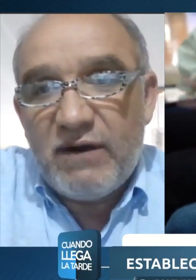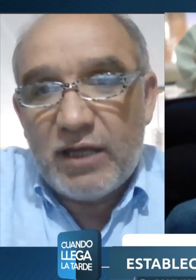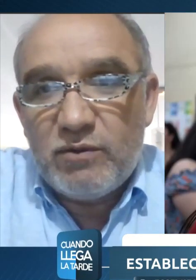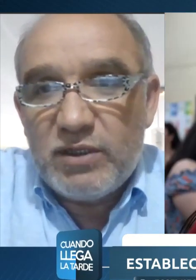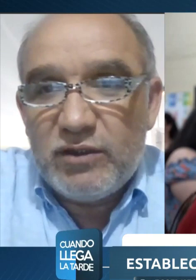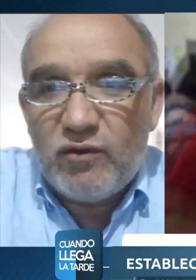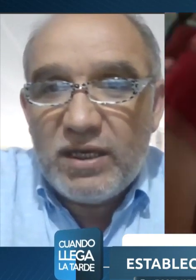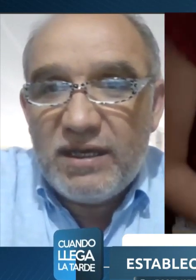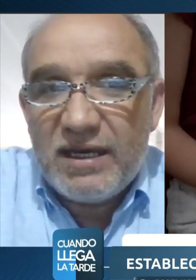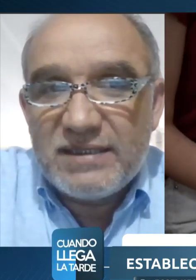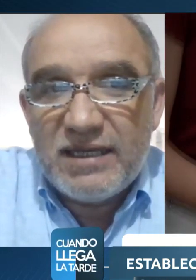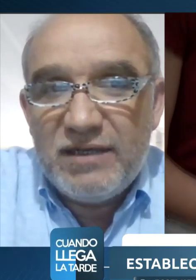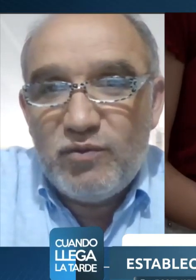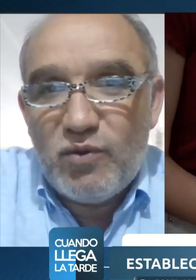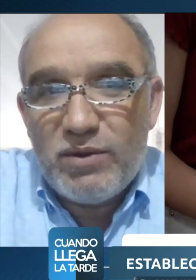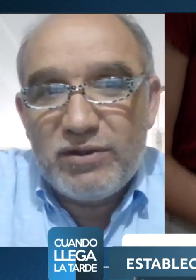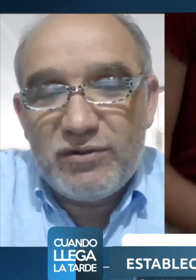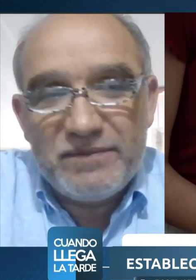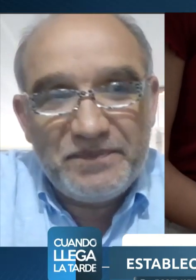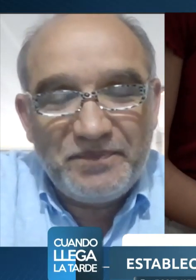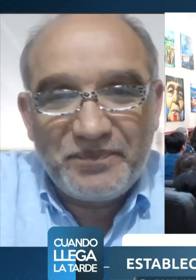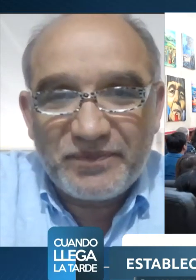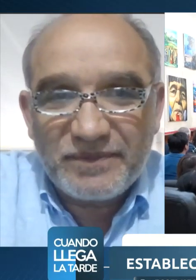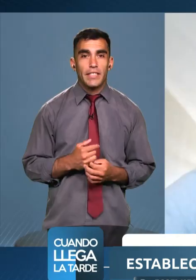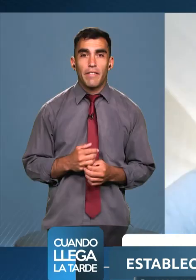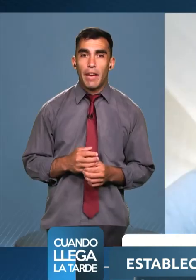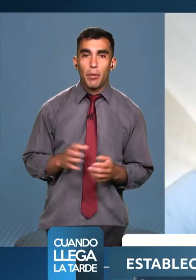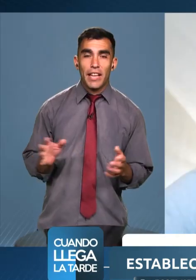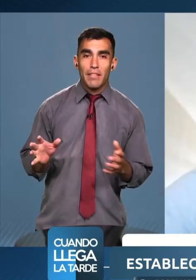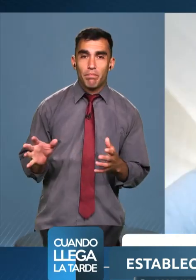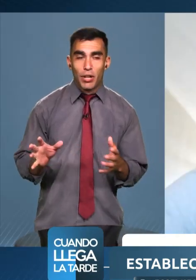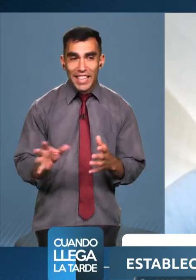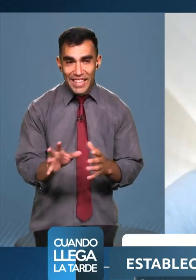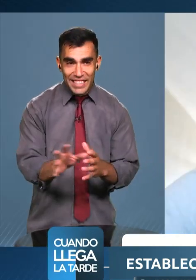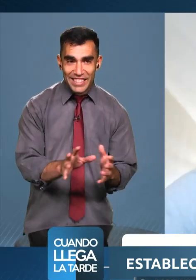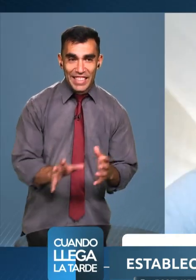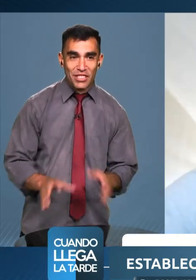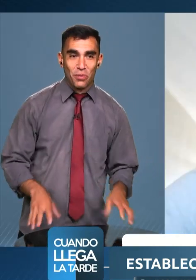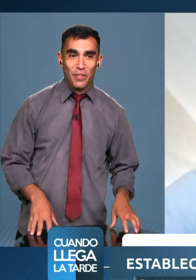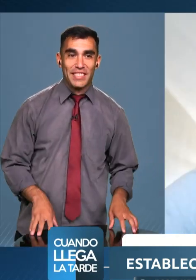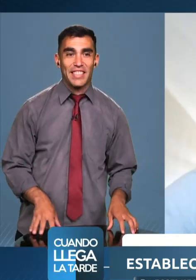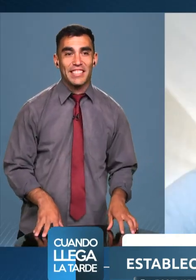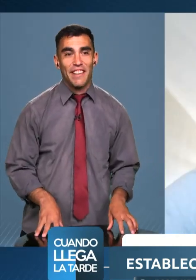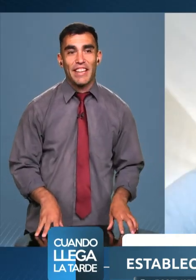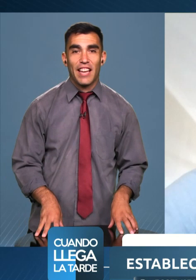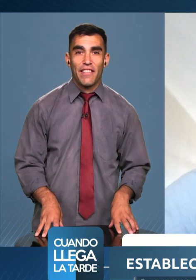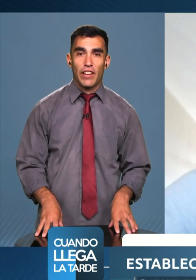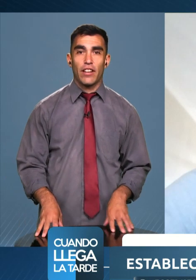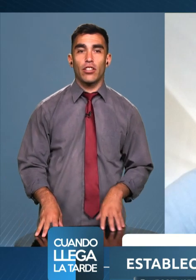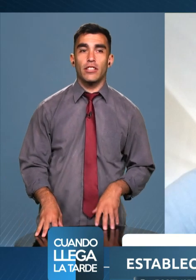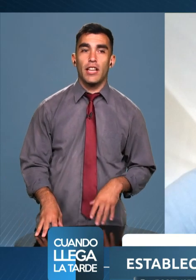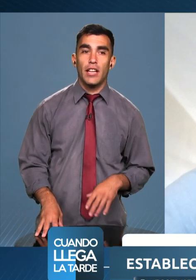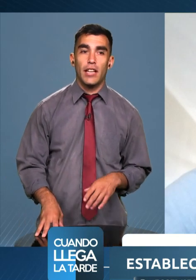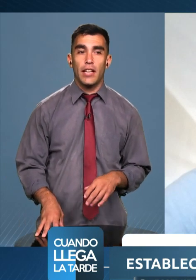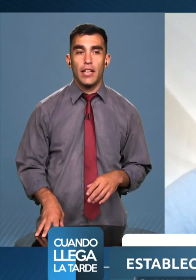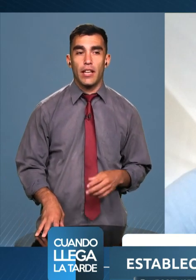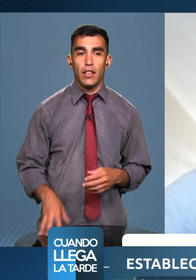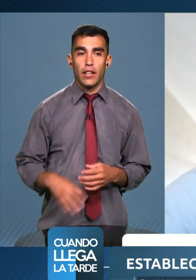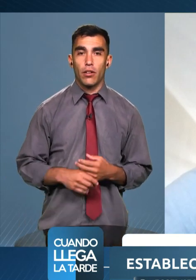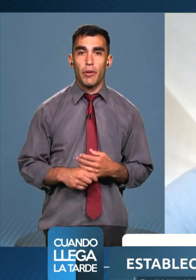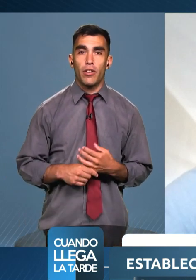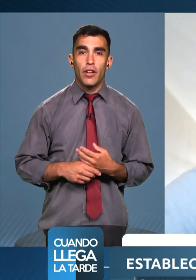a seguir trabajando, porque esto no hay que descansar ni un momento. Sí, hay por ahí en sus frases decía varias